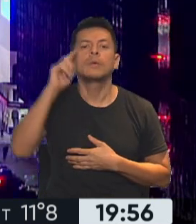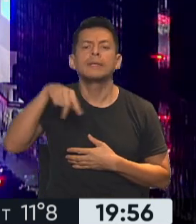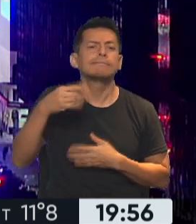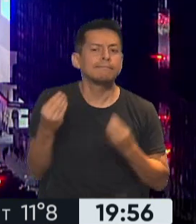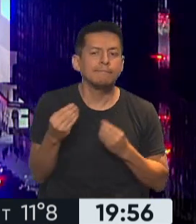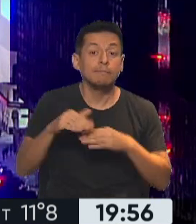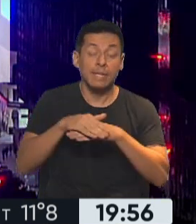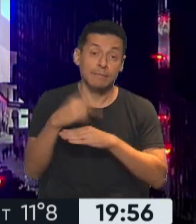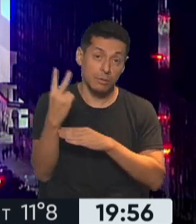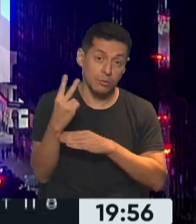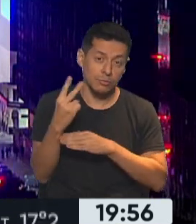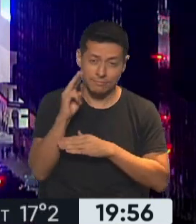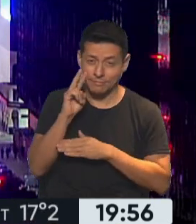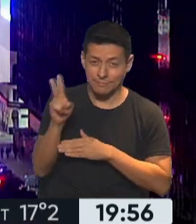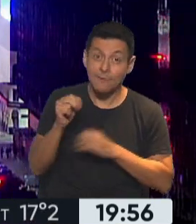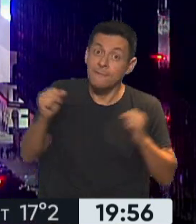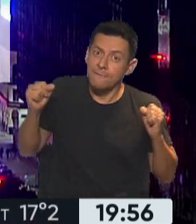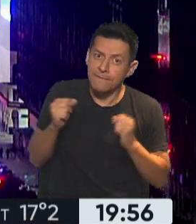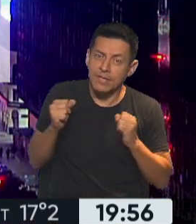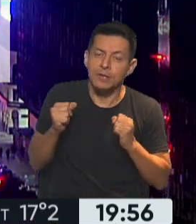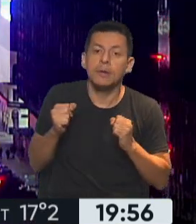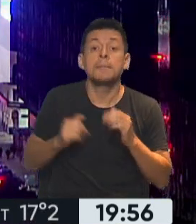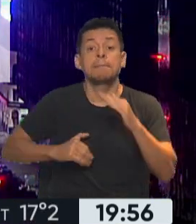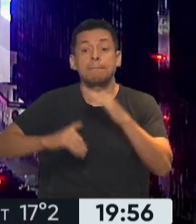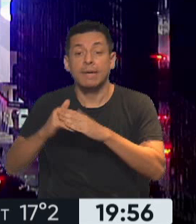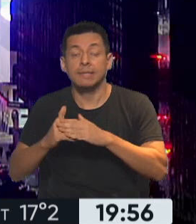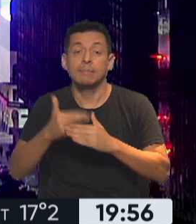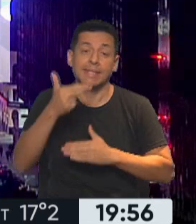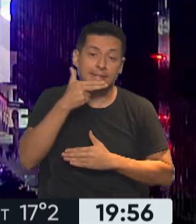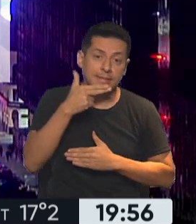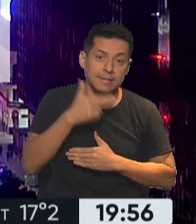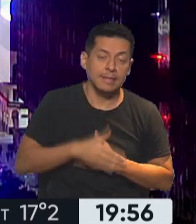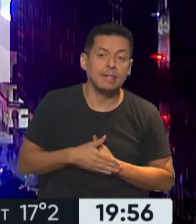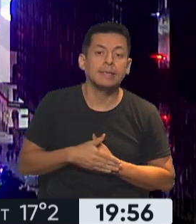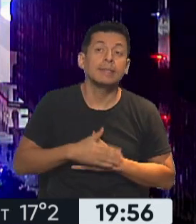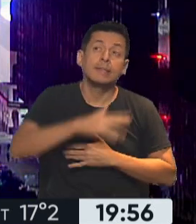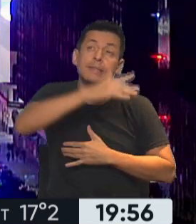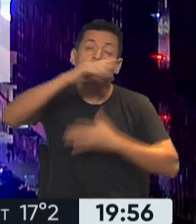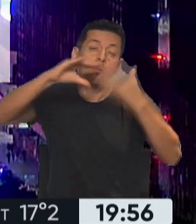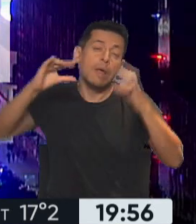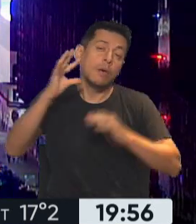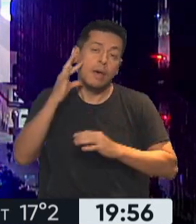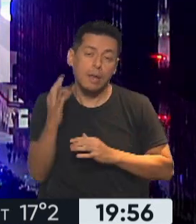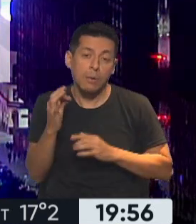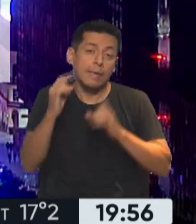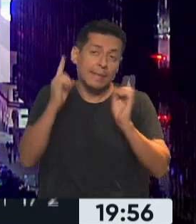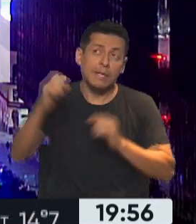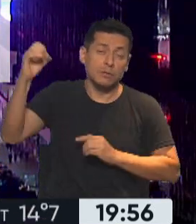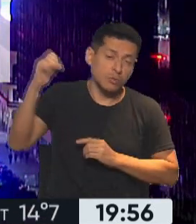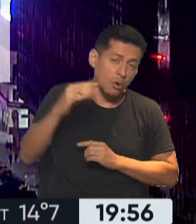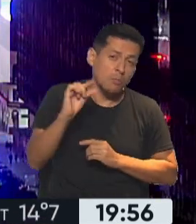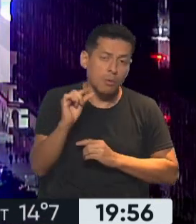La mínima será de 2 grados, como ven también frío, la máxima llegará a los 17, el cielo estará algo nublado pero también con algo de